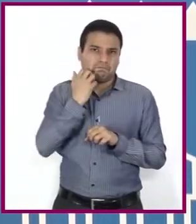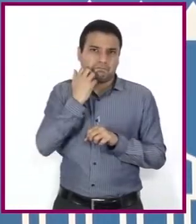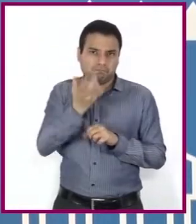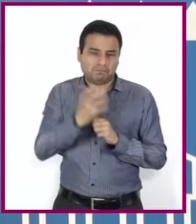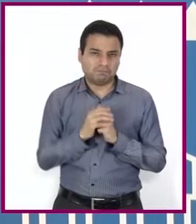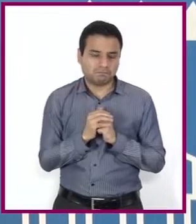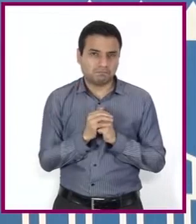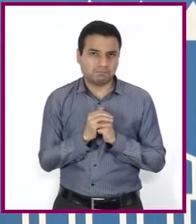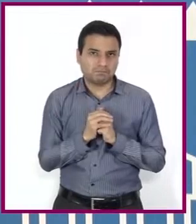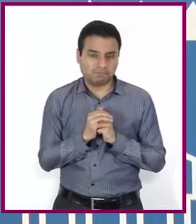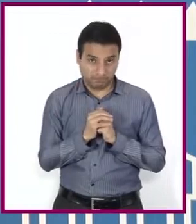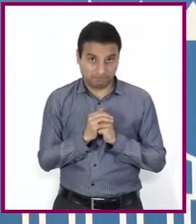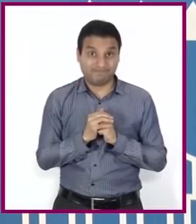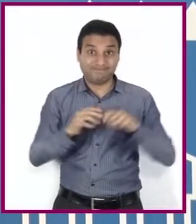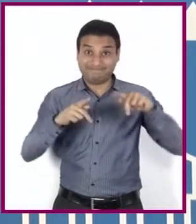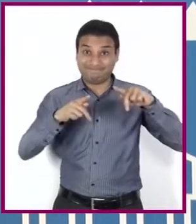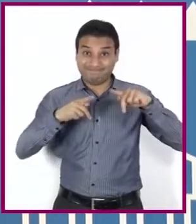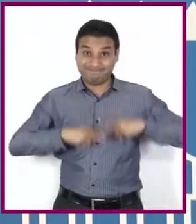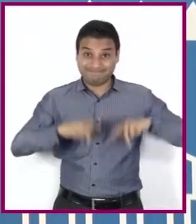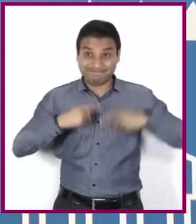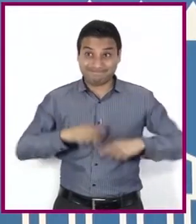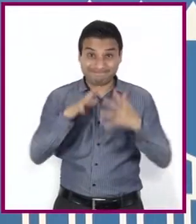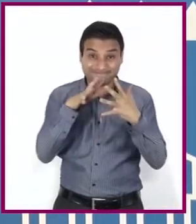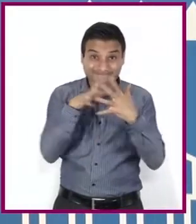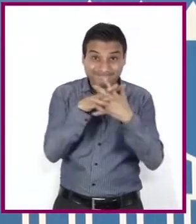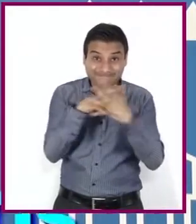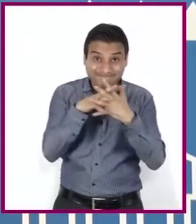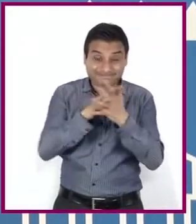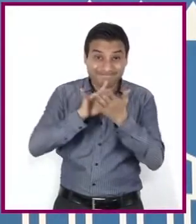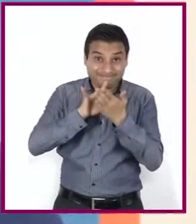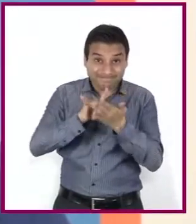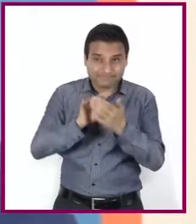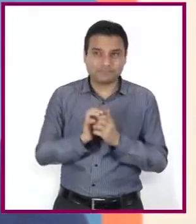quien participara en ella vería sus pecados perdonados.